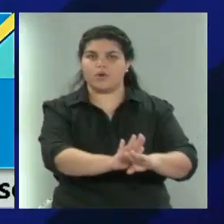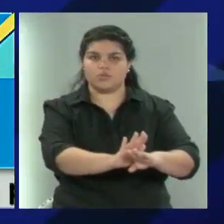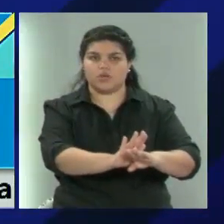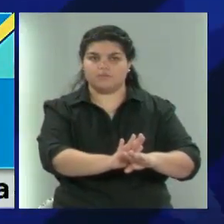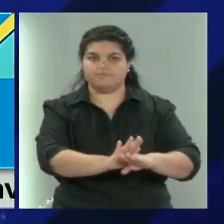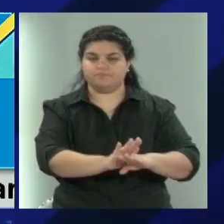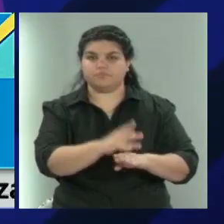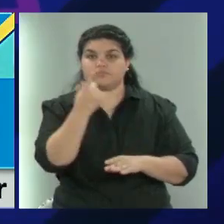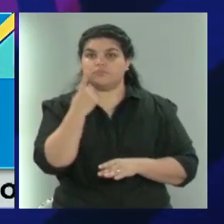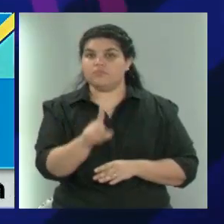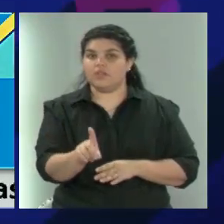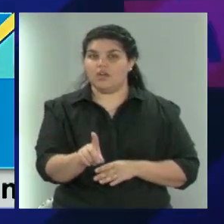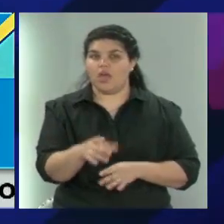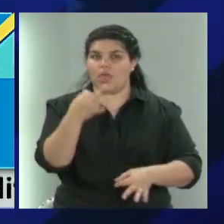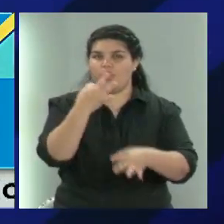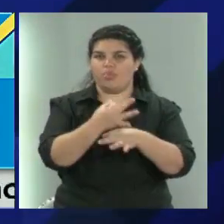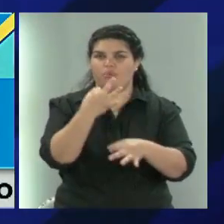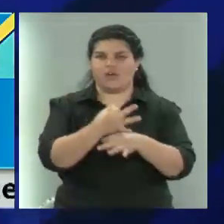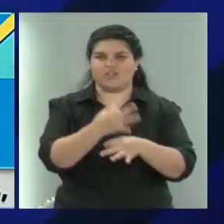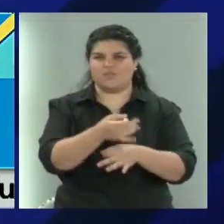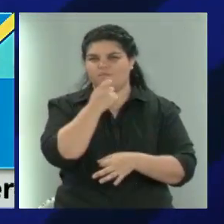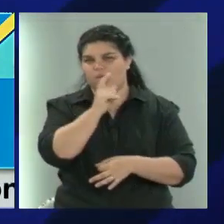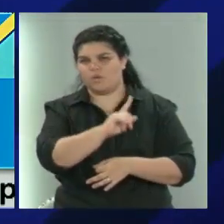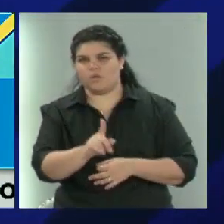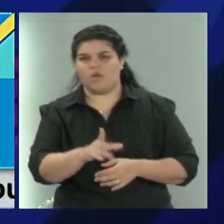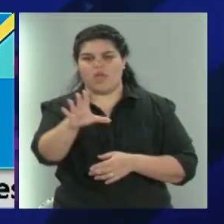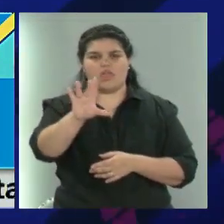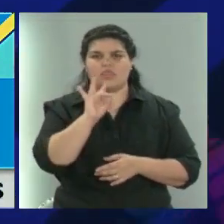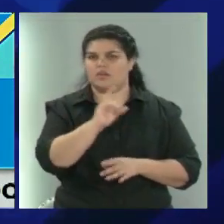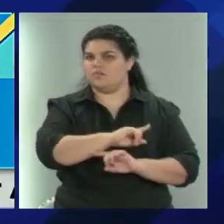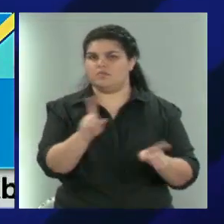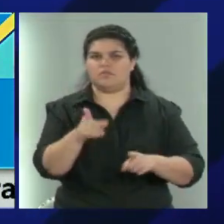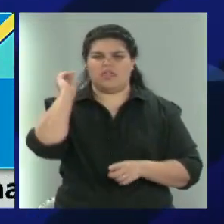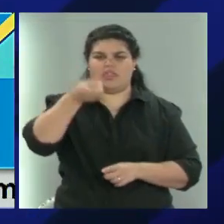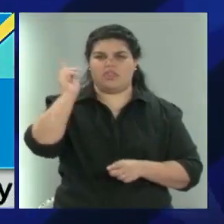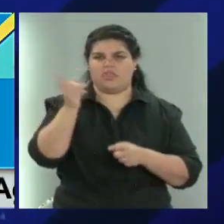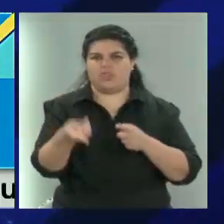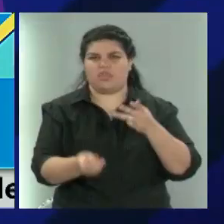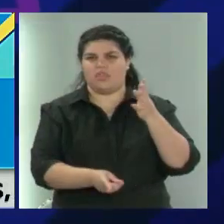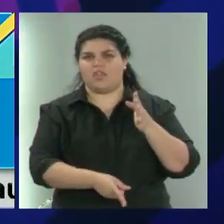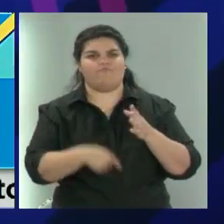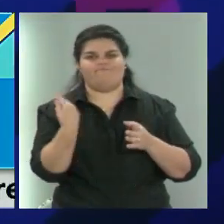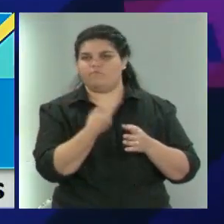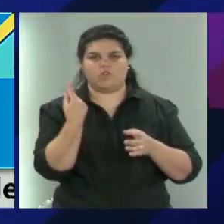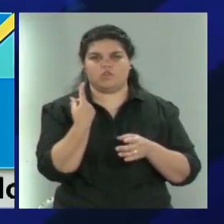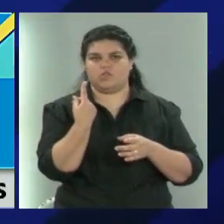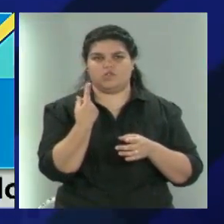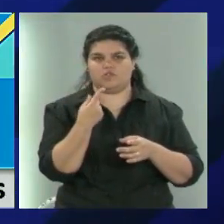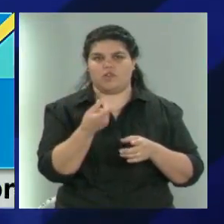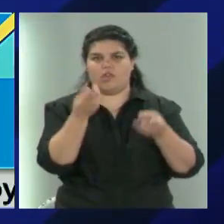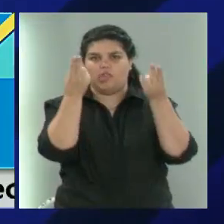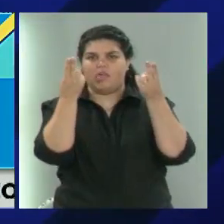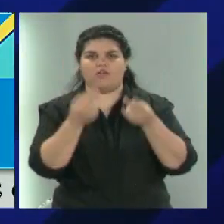no es una educación que uno elegiría porque es muy autoritaria, ¿no? Tiene características que nosotros creo que no entraríamos, que somos desobedientes